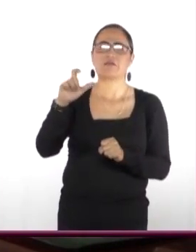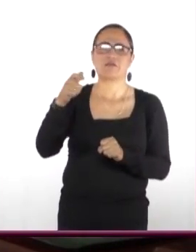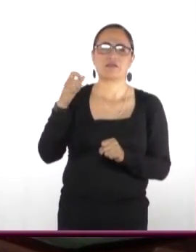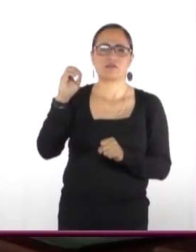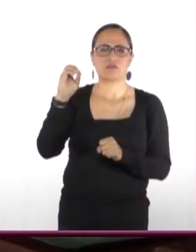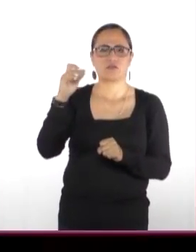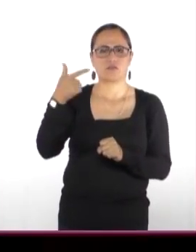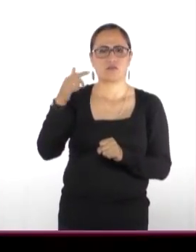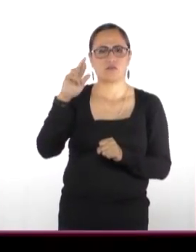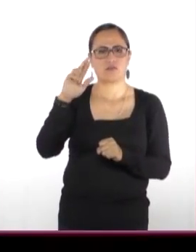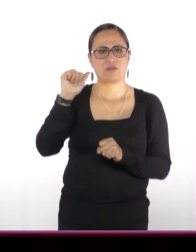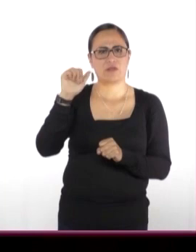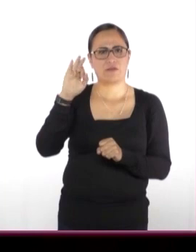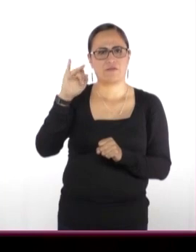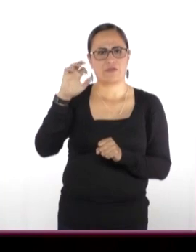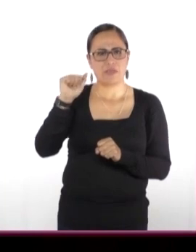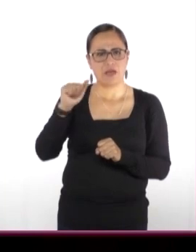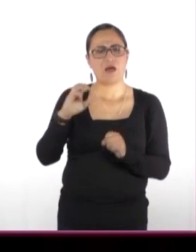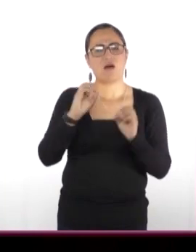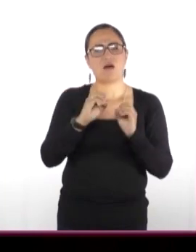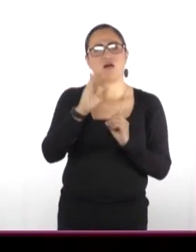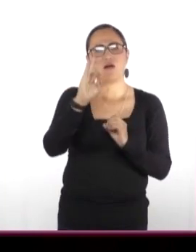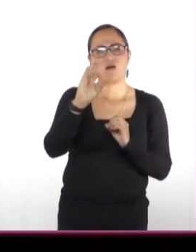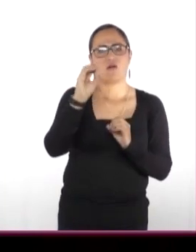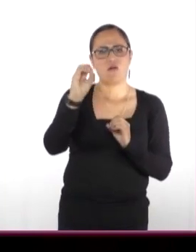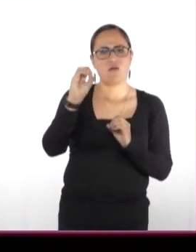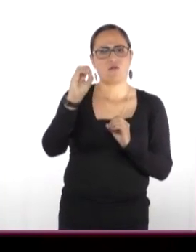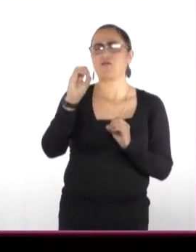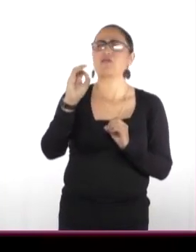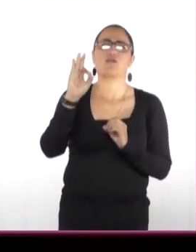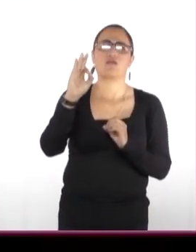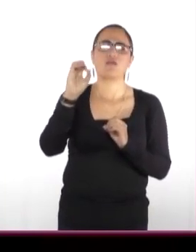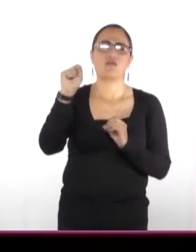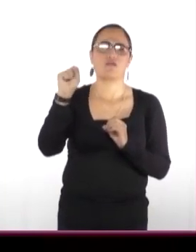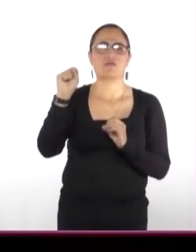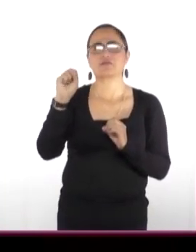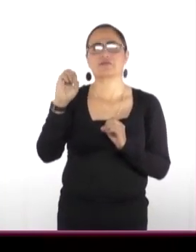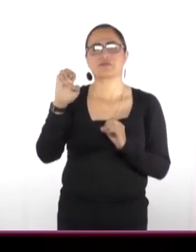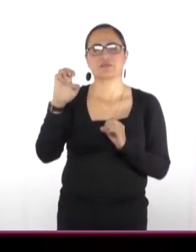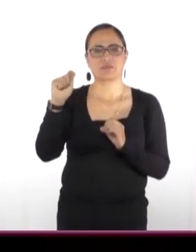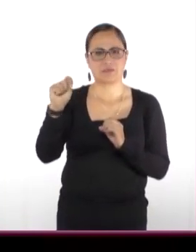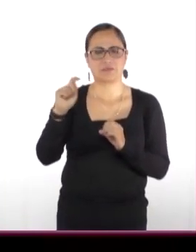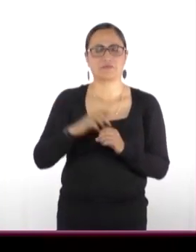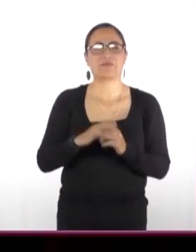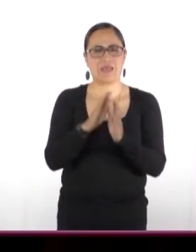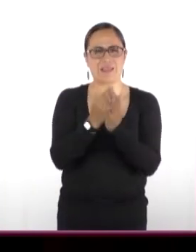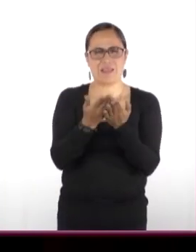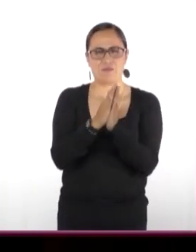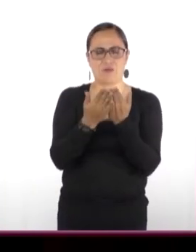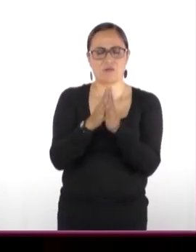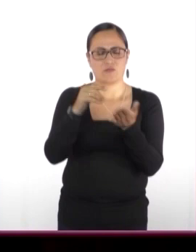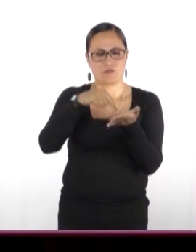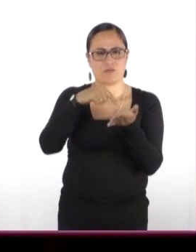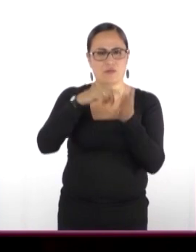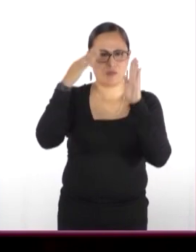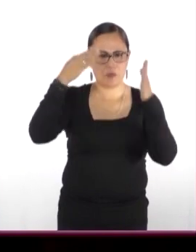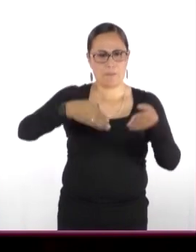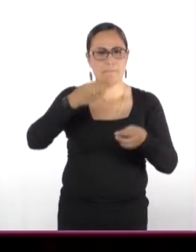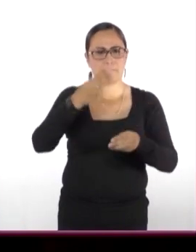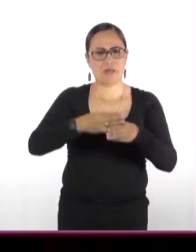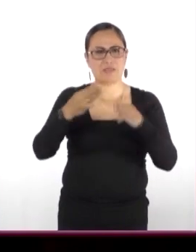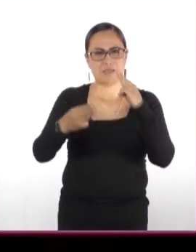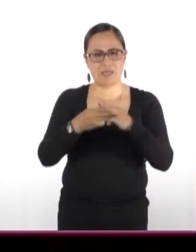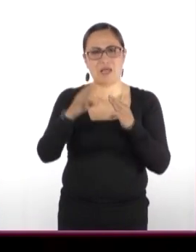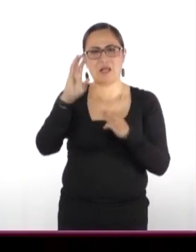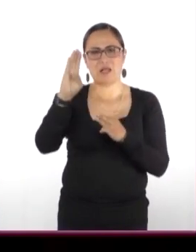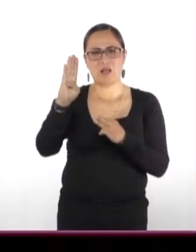es offset. En el caso del offset, hablando un poquito de los libros, existe el material